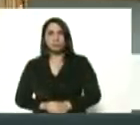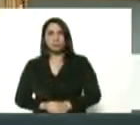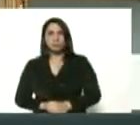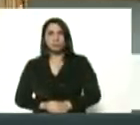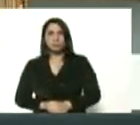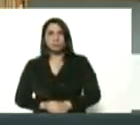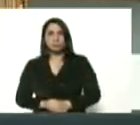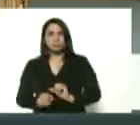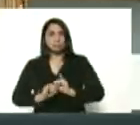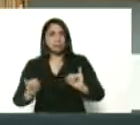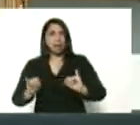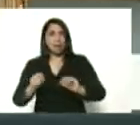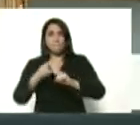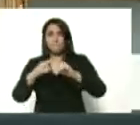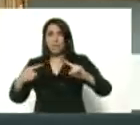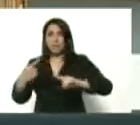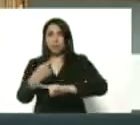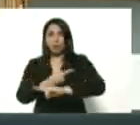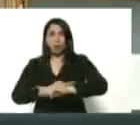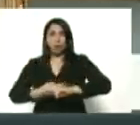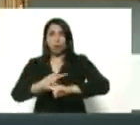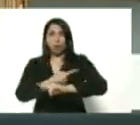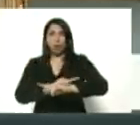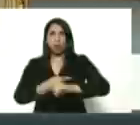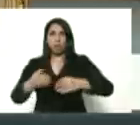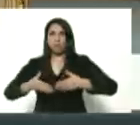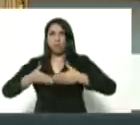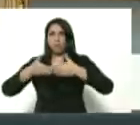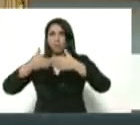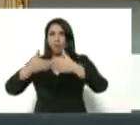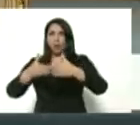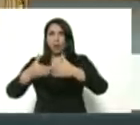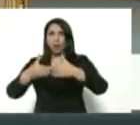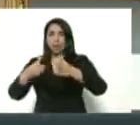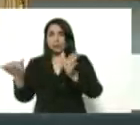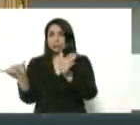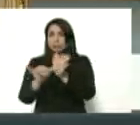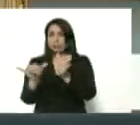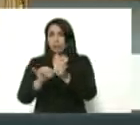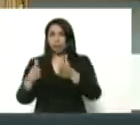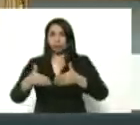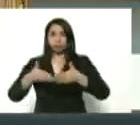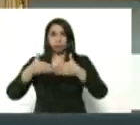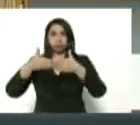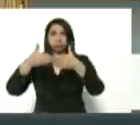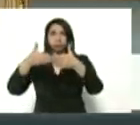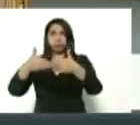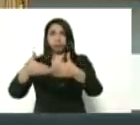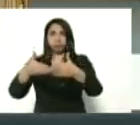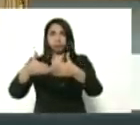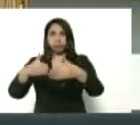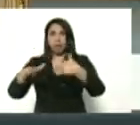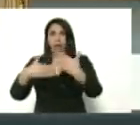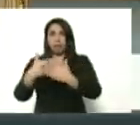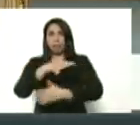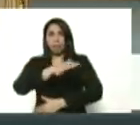Cuando había pasado una media hora, la lancha se acercó, la embarcación se acercó a la